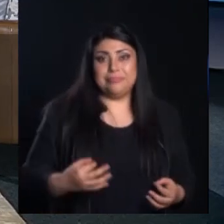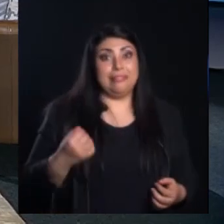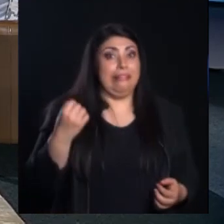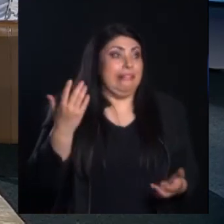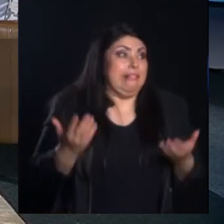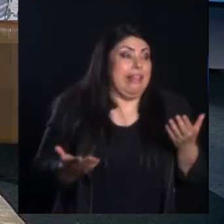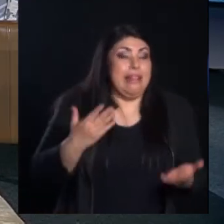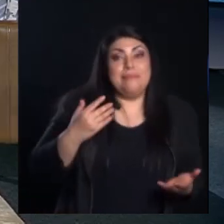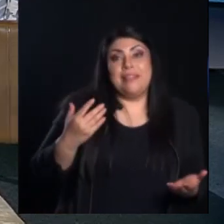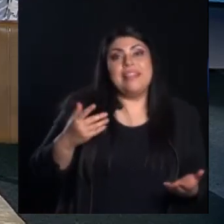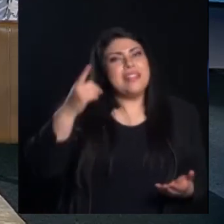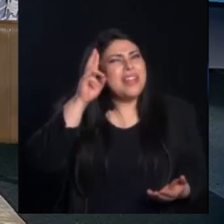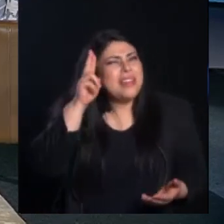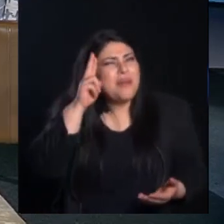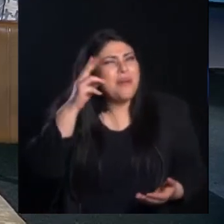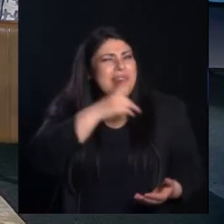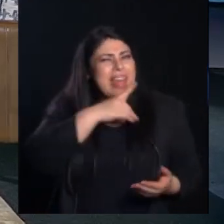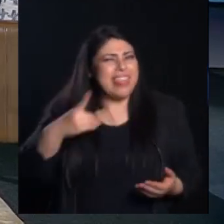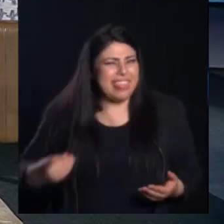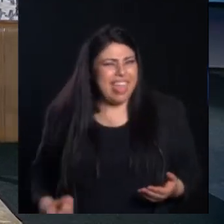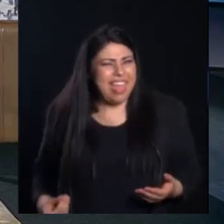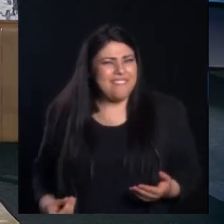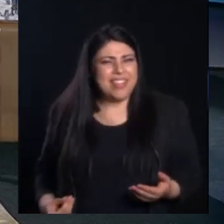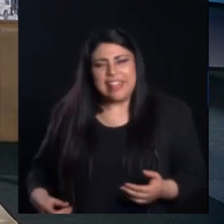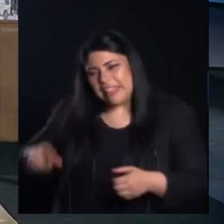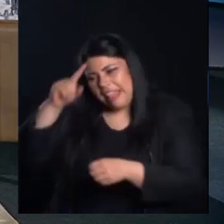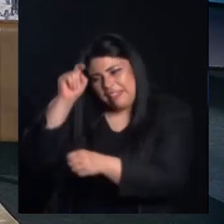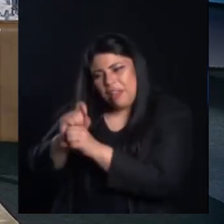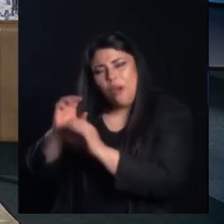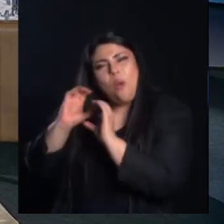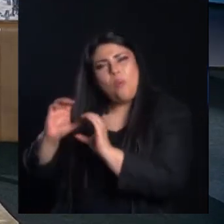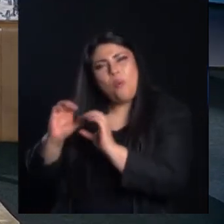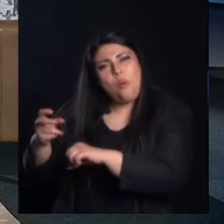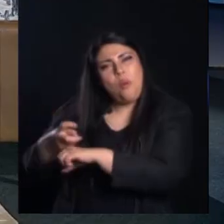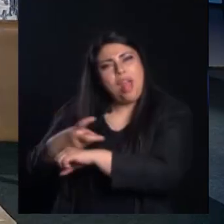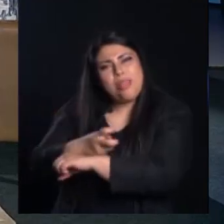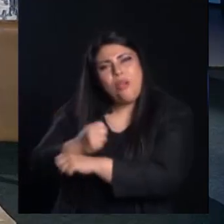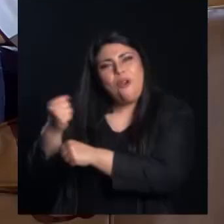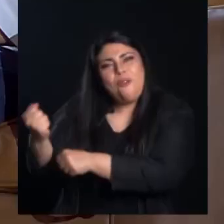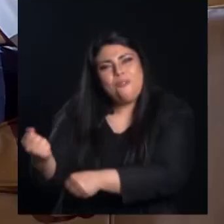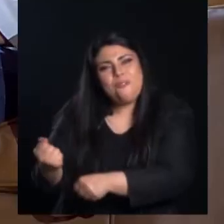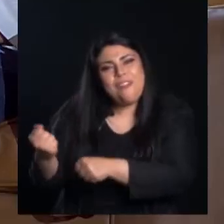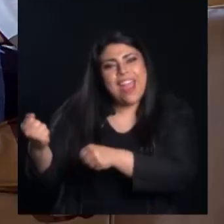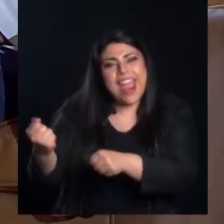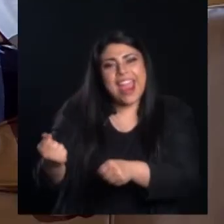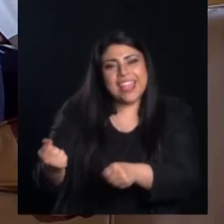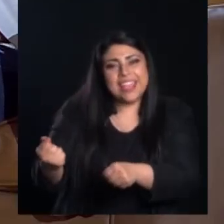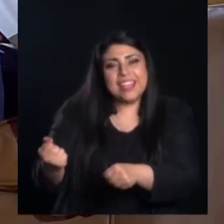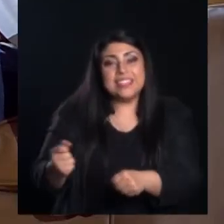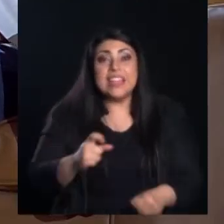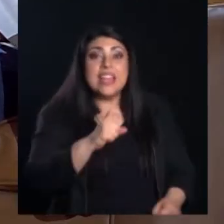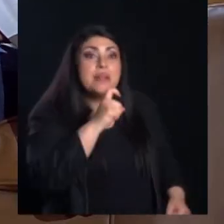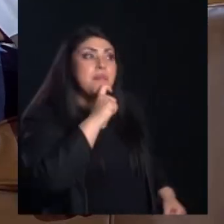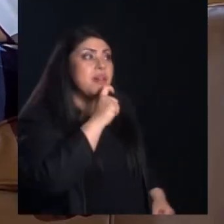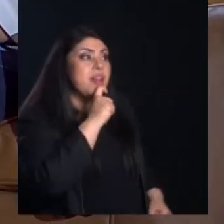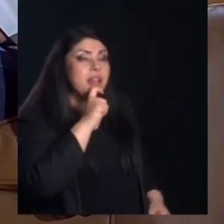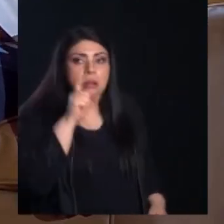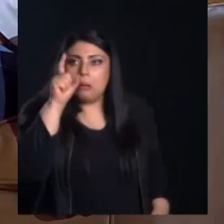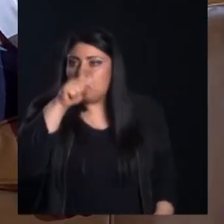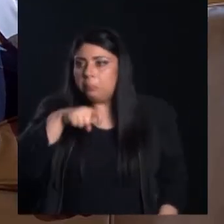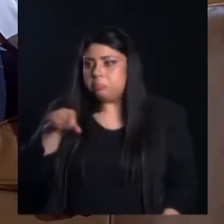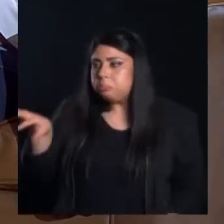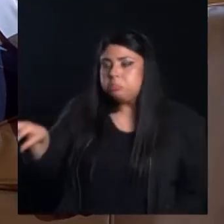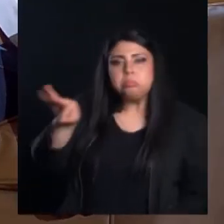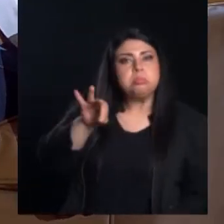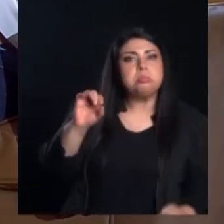es más no estaba invitado a la cena y quiero aprovechar quiero aprovechar lo que dice alguien no lo